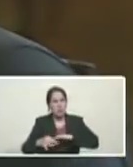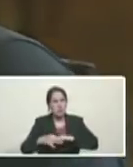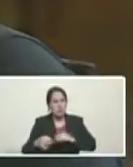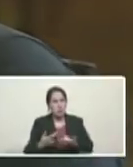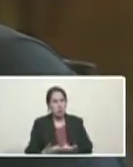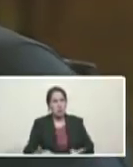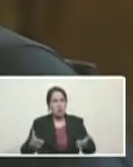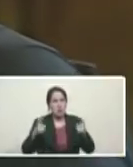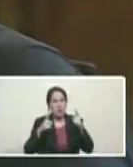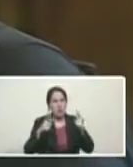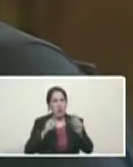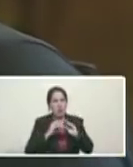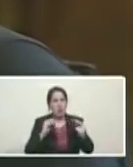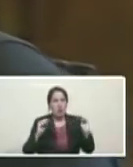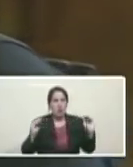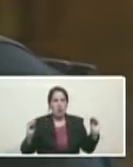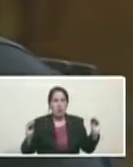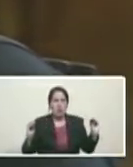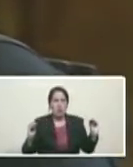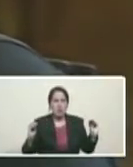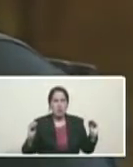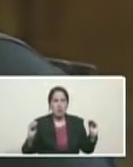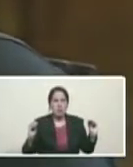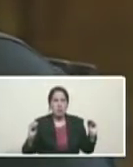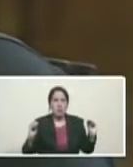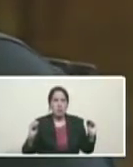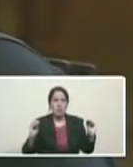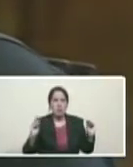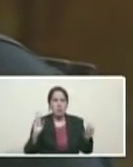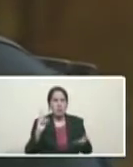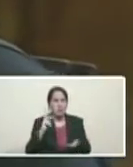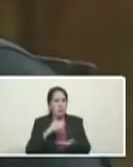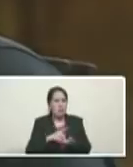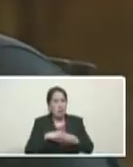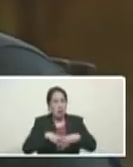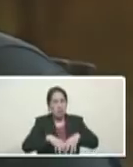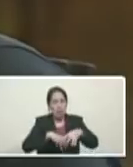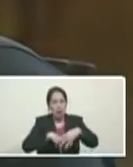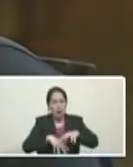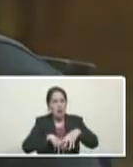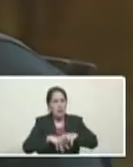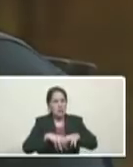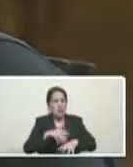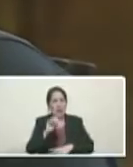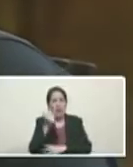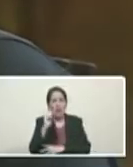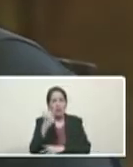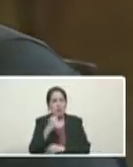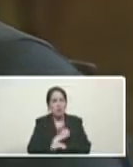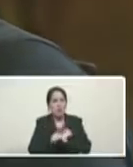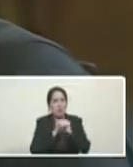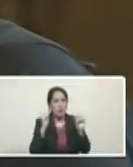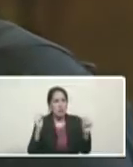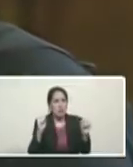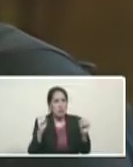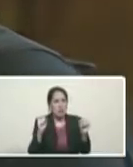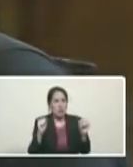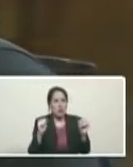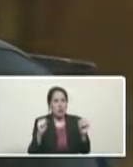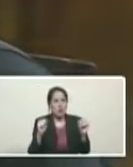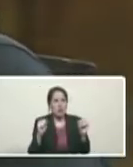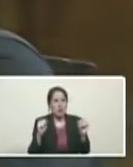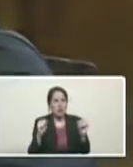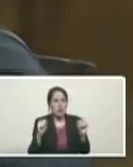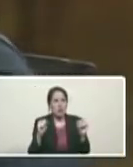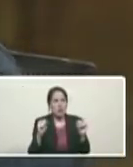vamos a convocar estamos convocando una gran marcha a las 10 de la mañana desde muy tempranas horas de la mañana